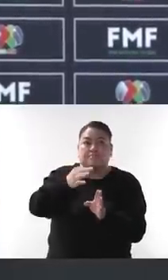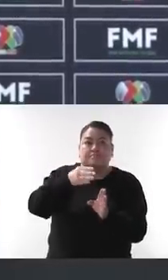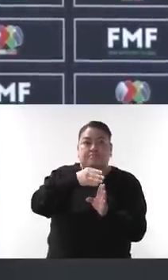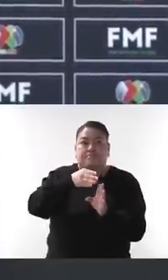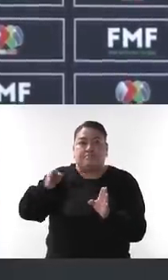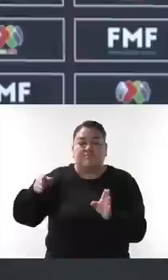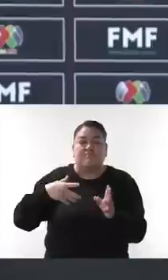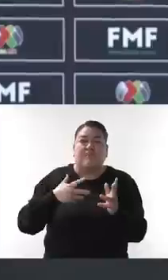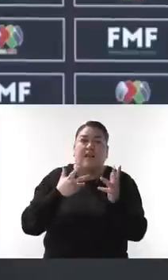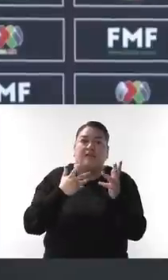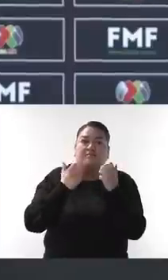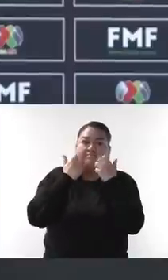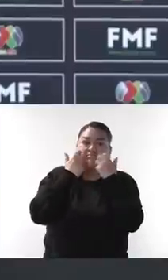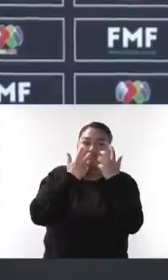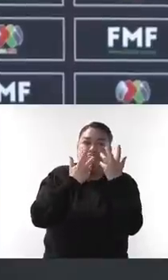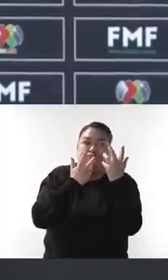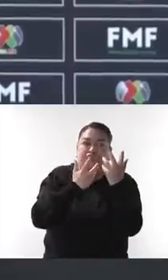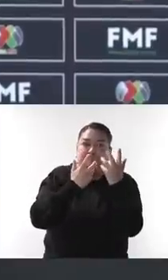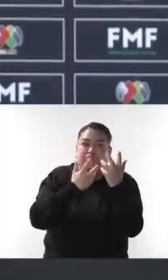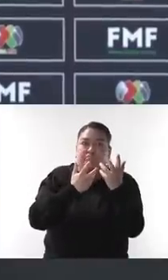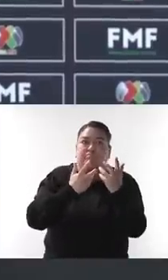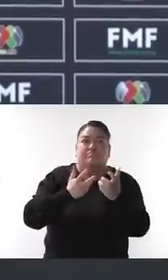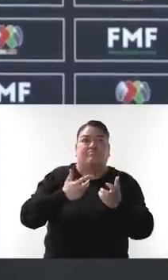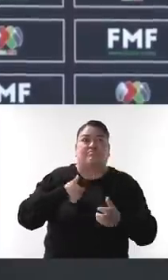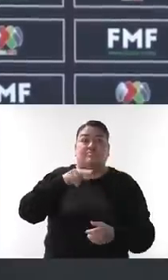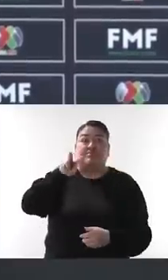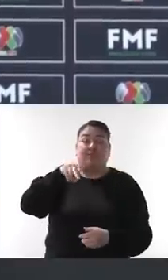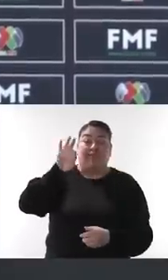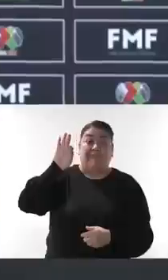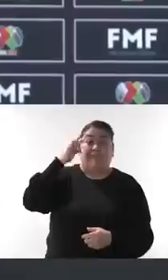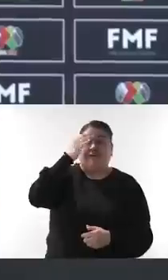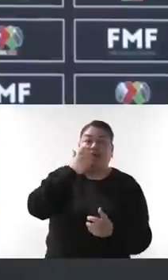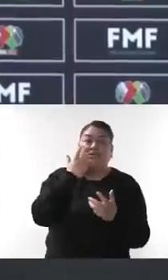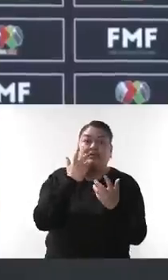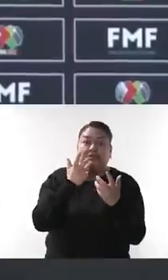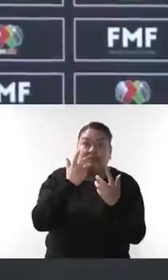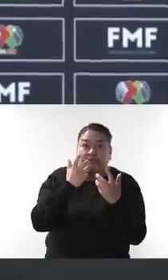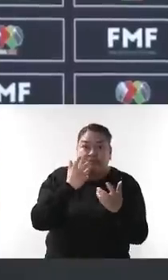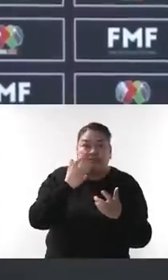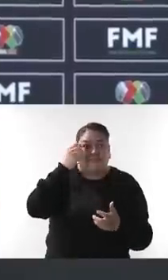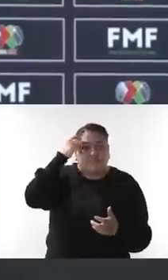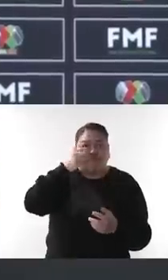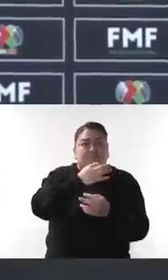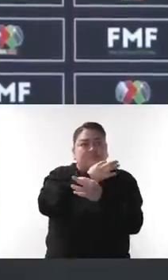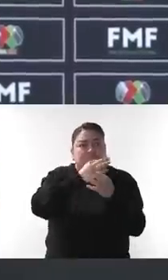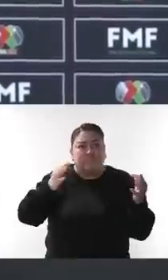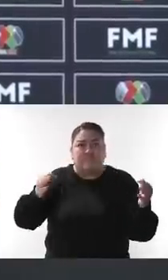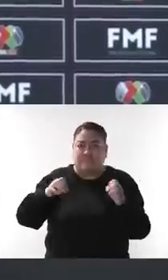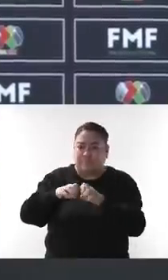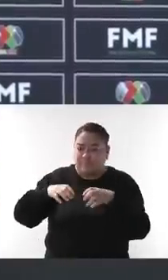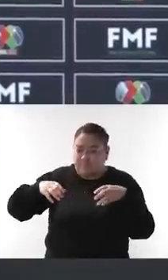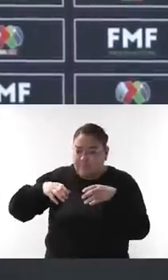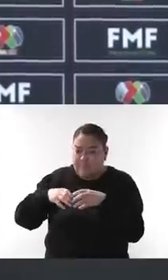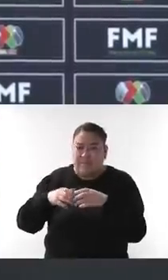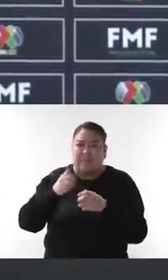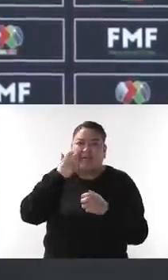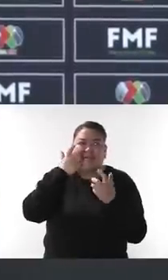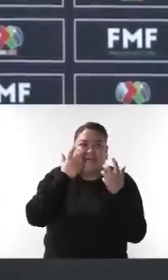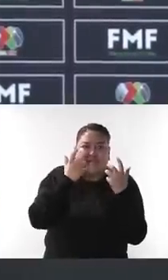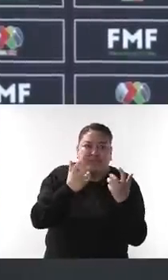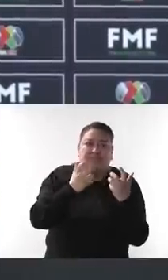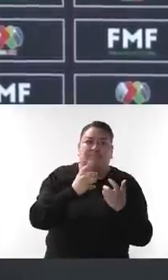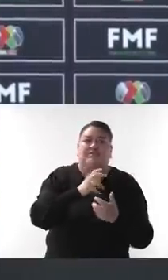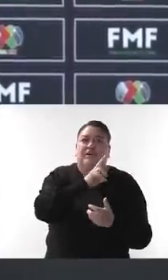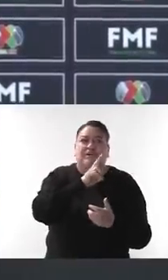por años, lo esperábamos a nivel federación, lo esperábamos a nivel selecciones, lo esperábamos a nivel